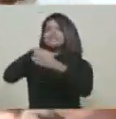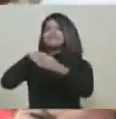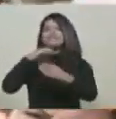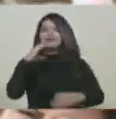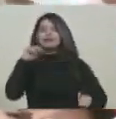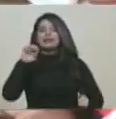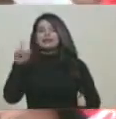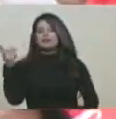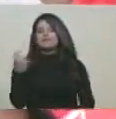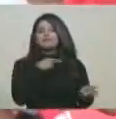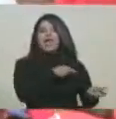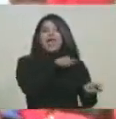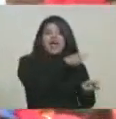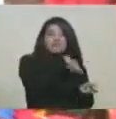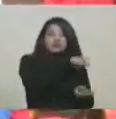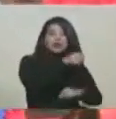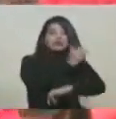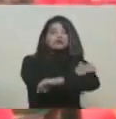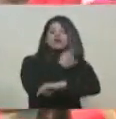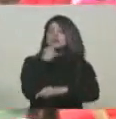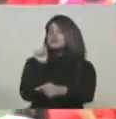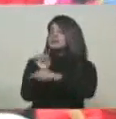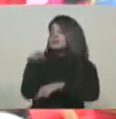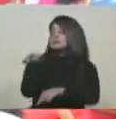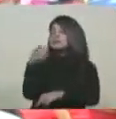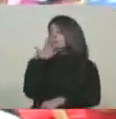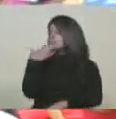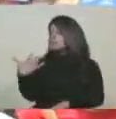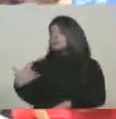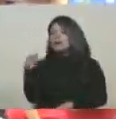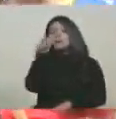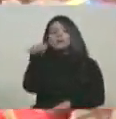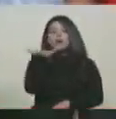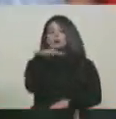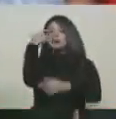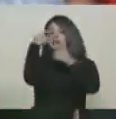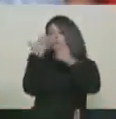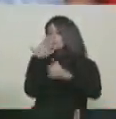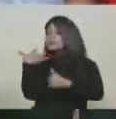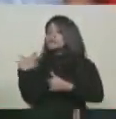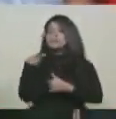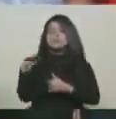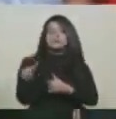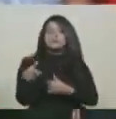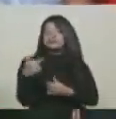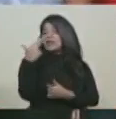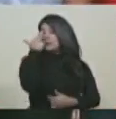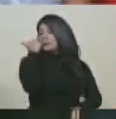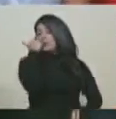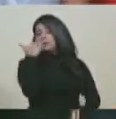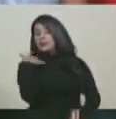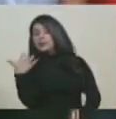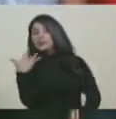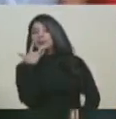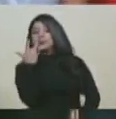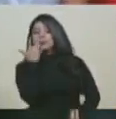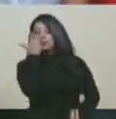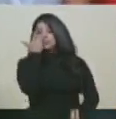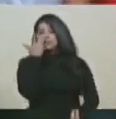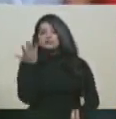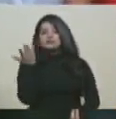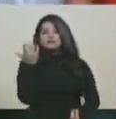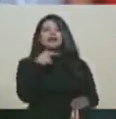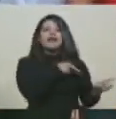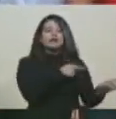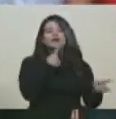llamado tierrúo, marginal, al pueblo chavista, pata en el suelo, hoy parecen unas ovejitas. Vota